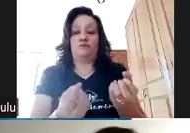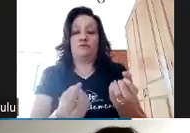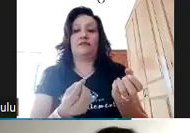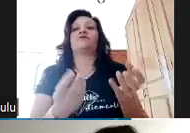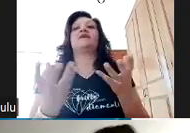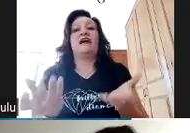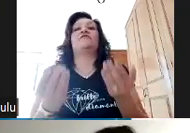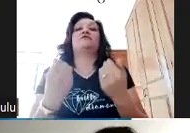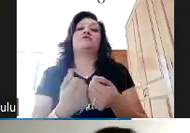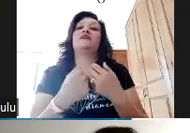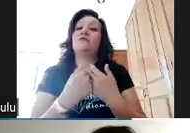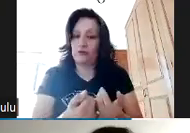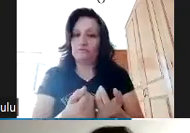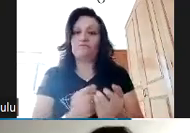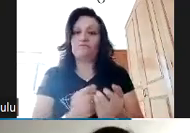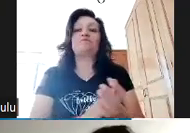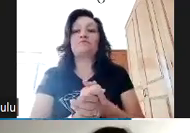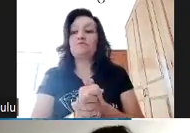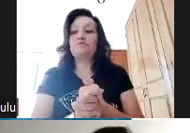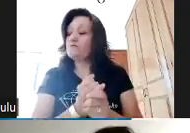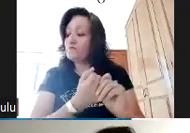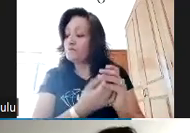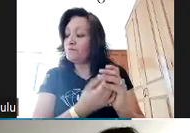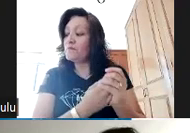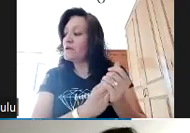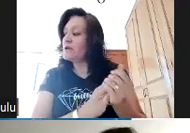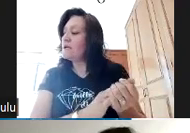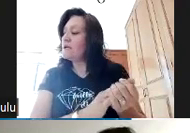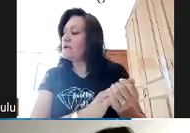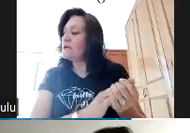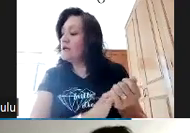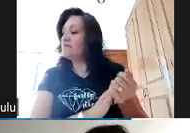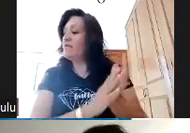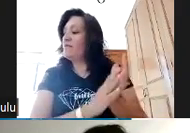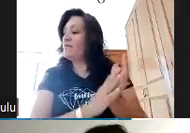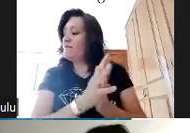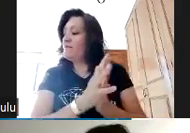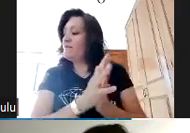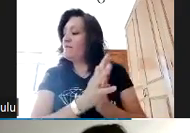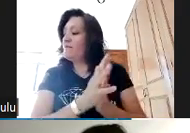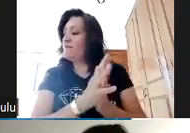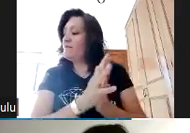prospectos a nuestro negocio y también